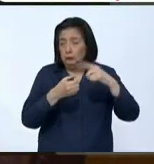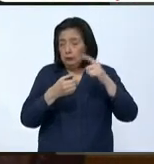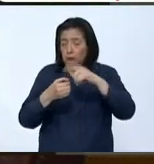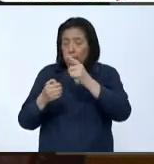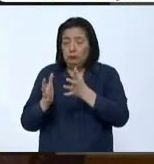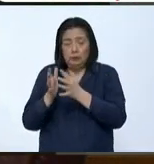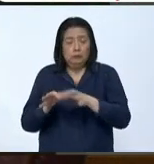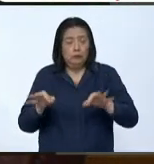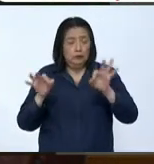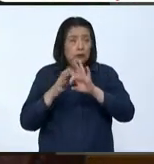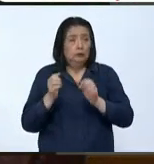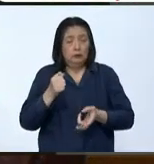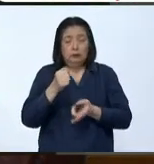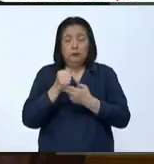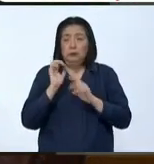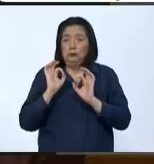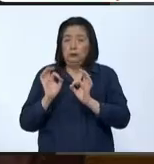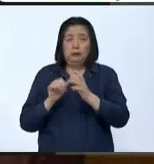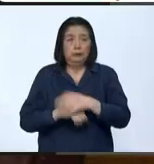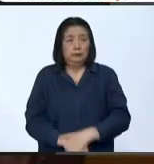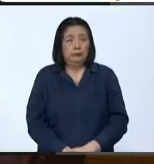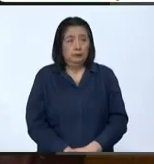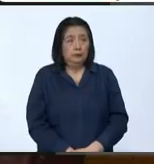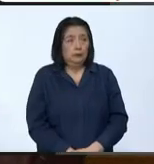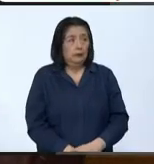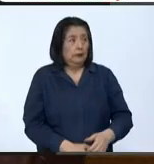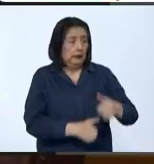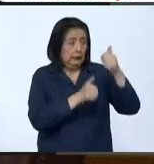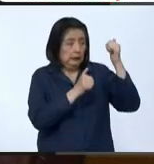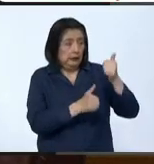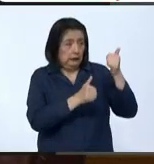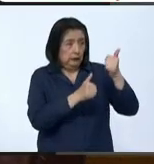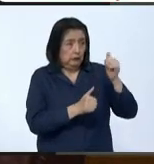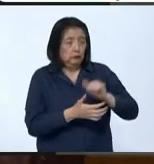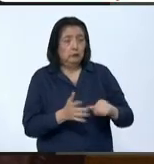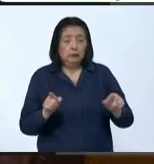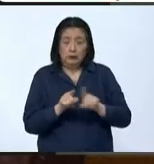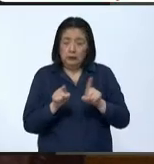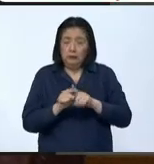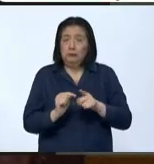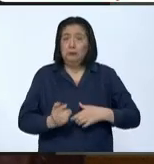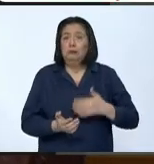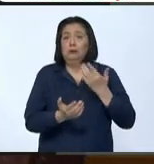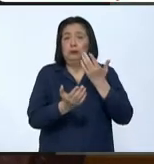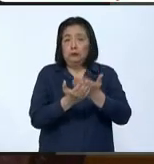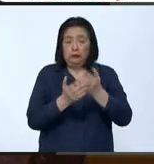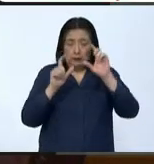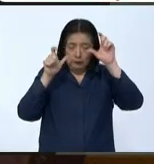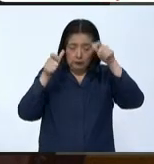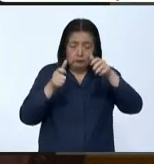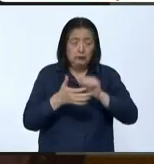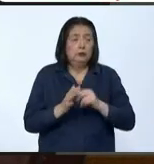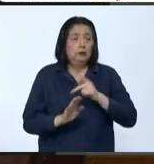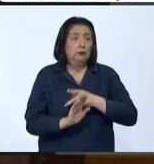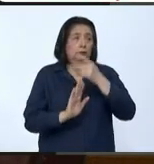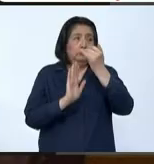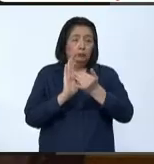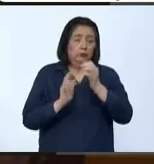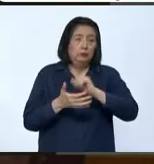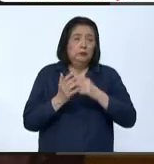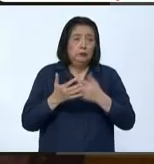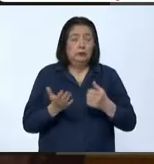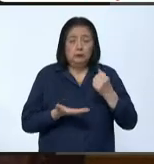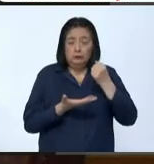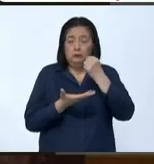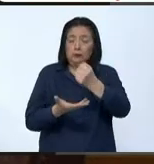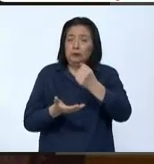para asegurar su éxito en agosto también presentaremos ante el congreso el proyecto de ley de